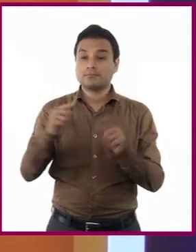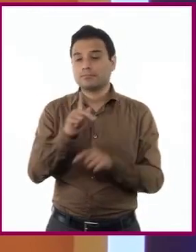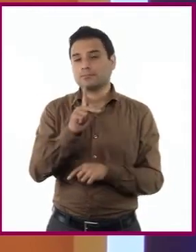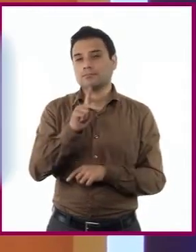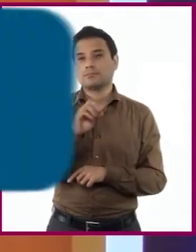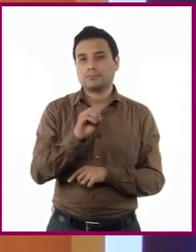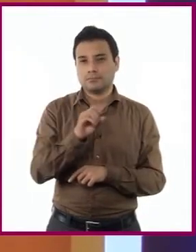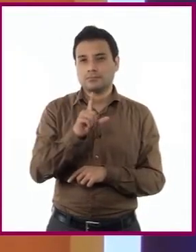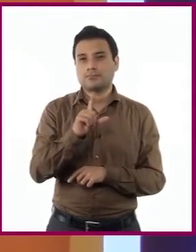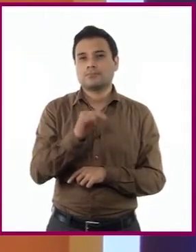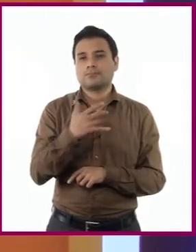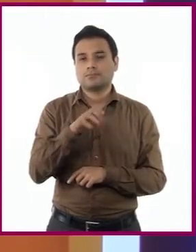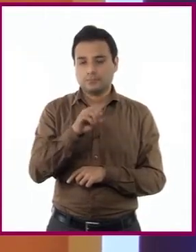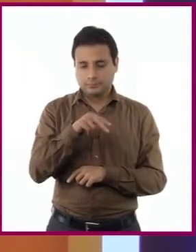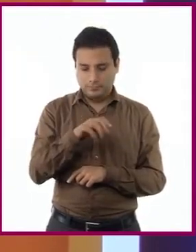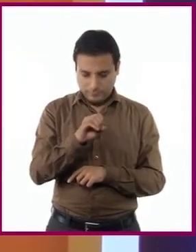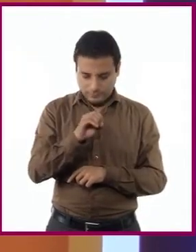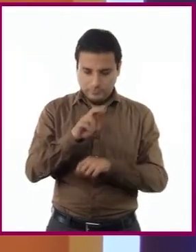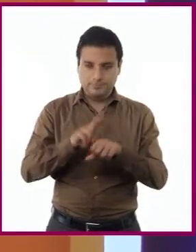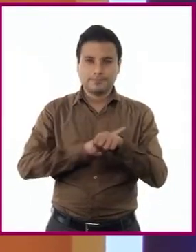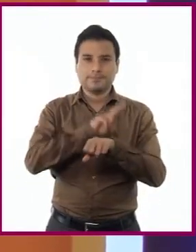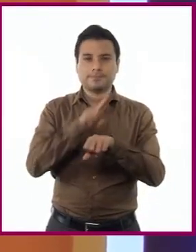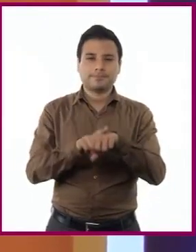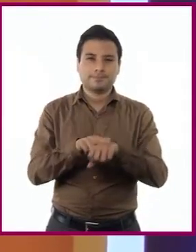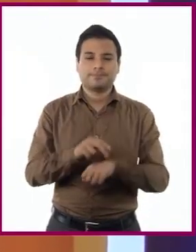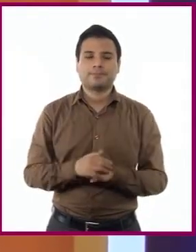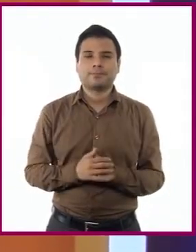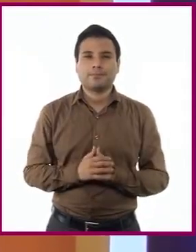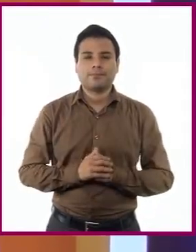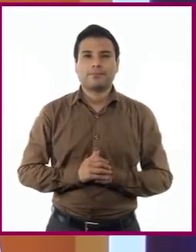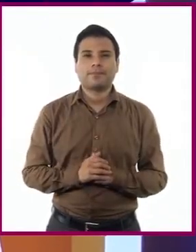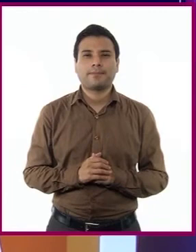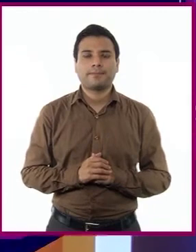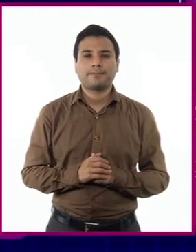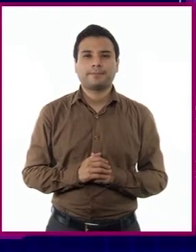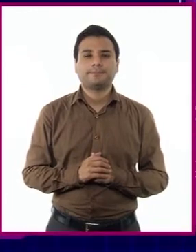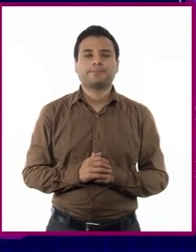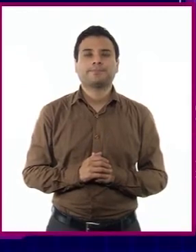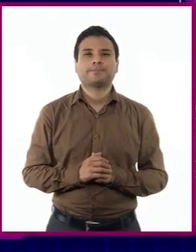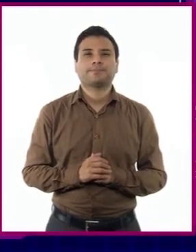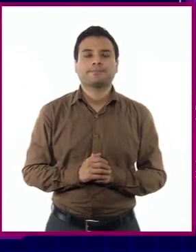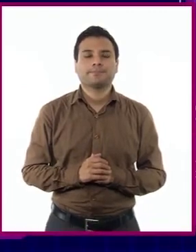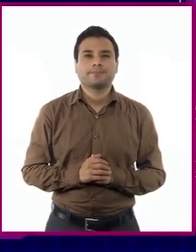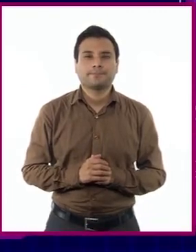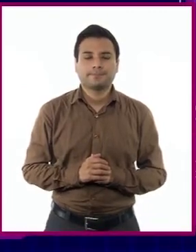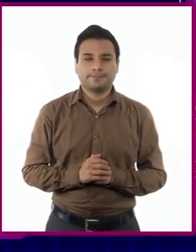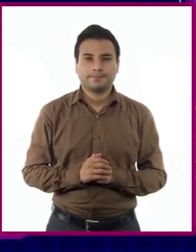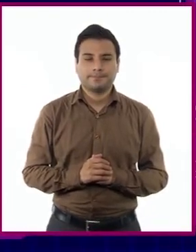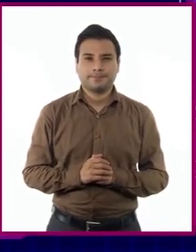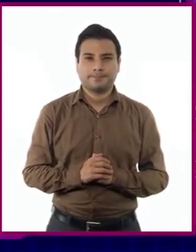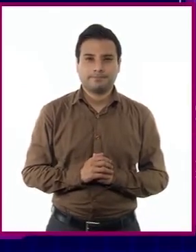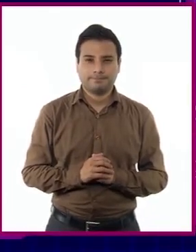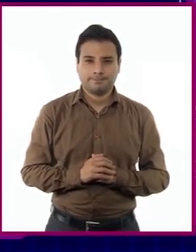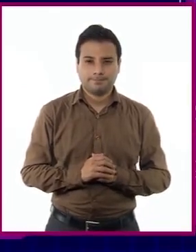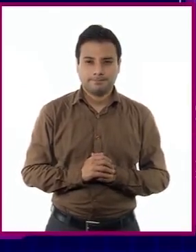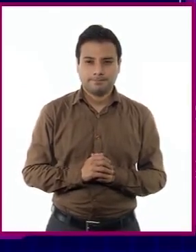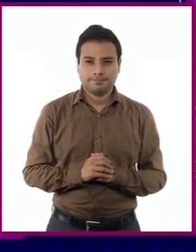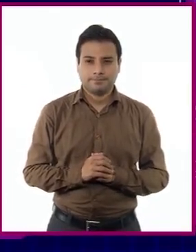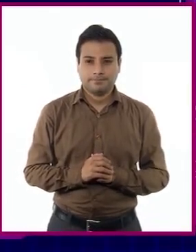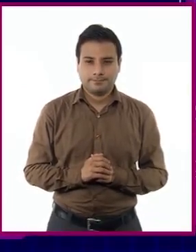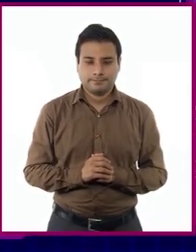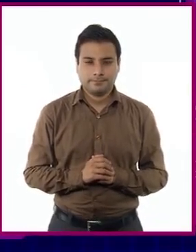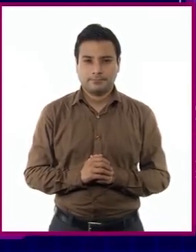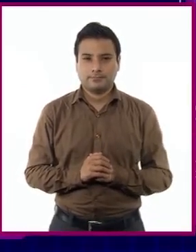en prismas triangulares iguales ahora bien pueden encontrar alguna